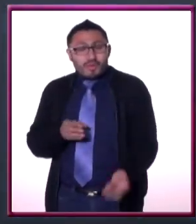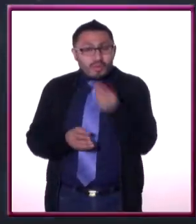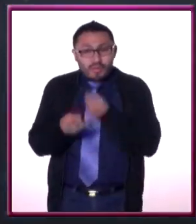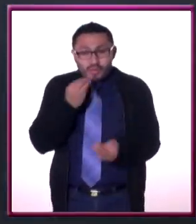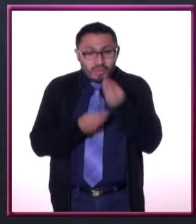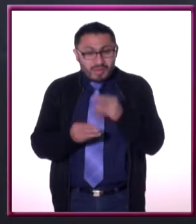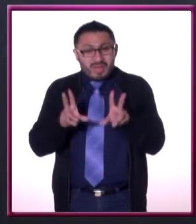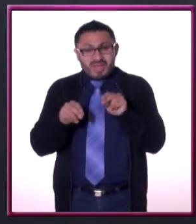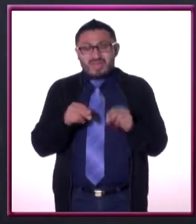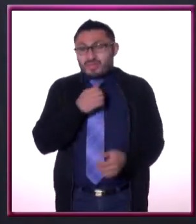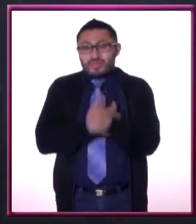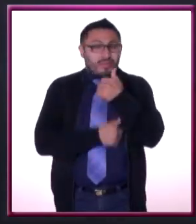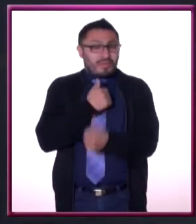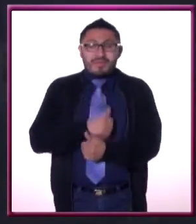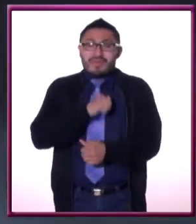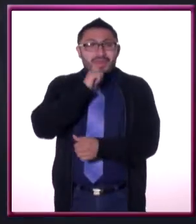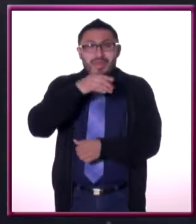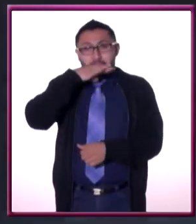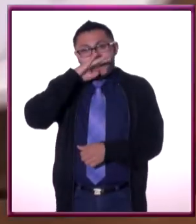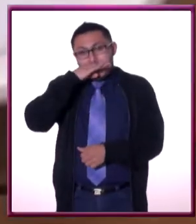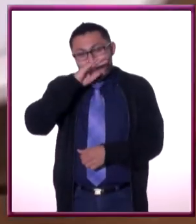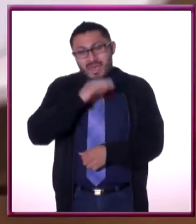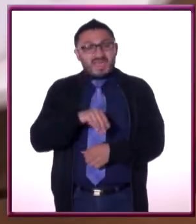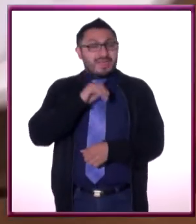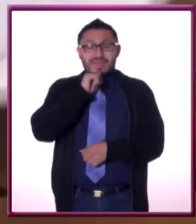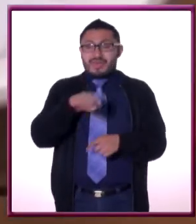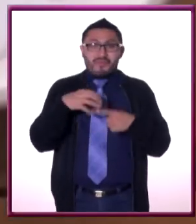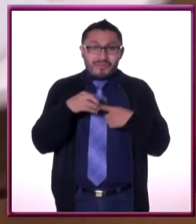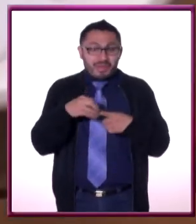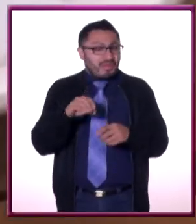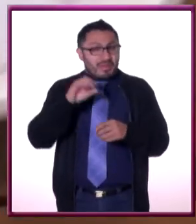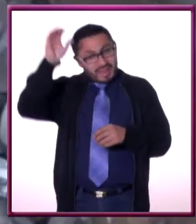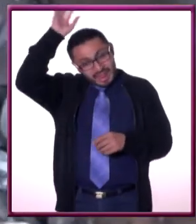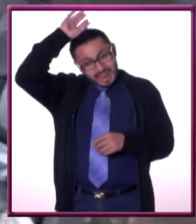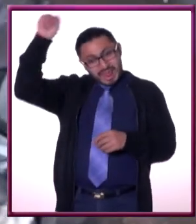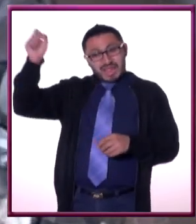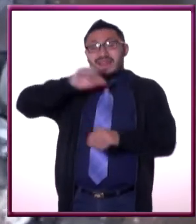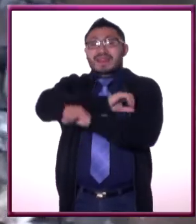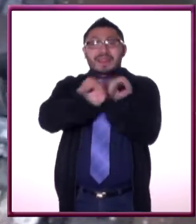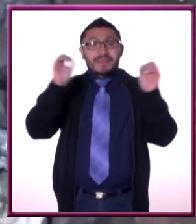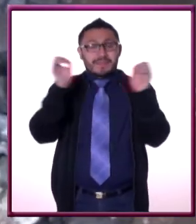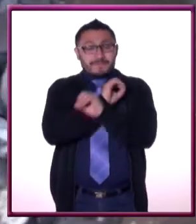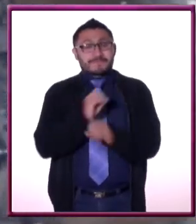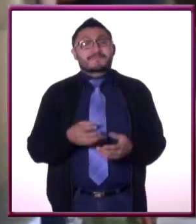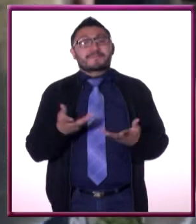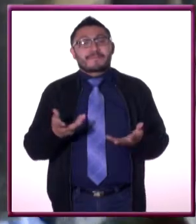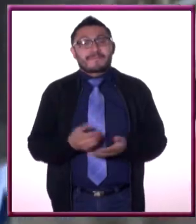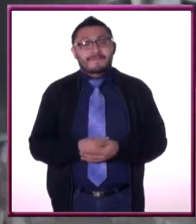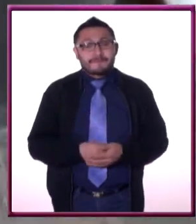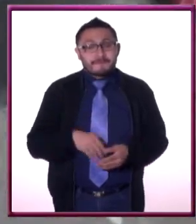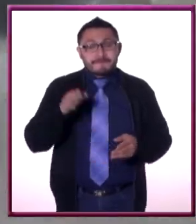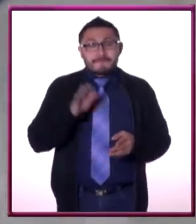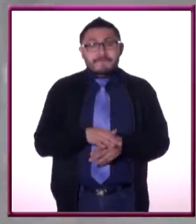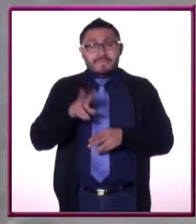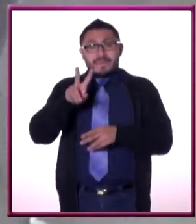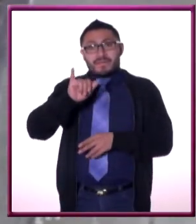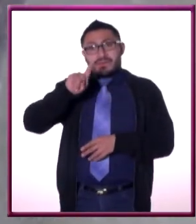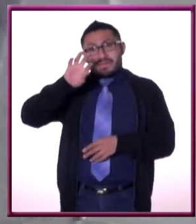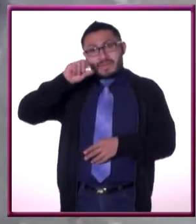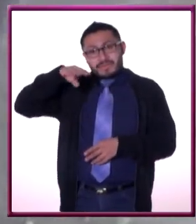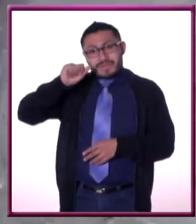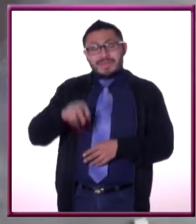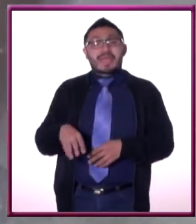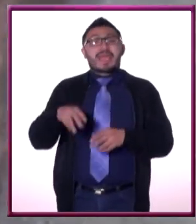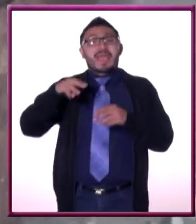consumen y no están compitiendo con el cultivo del maíz o con el cultivo del frijol o la calabaza, ¿no? Claro. Y nos aportan además vitaminas,